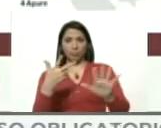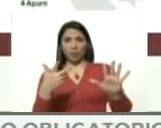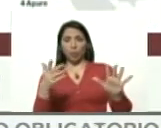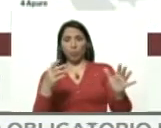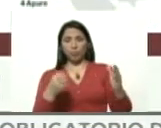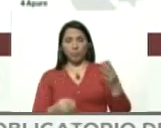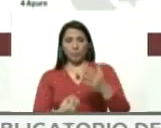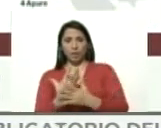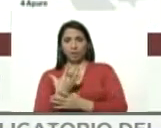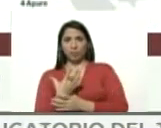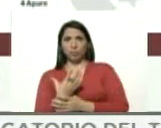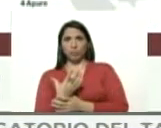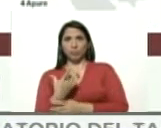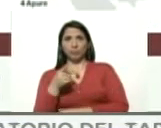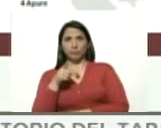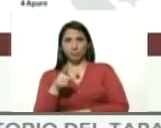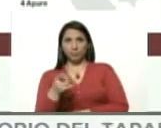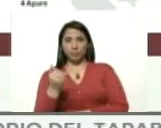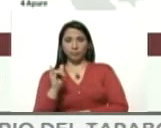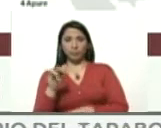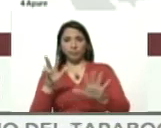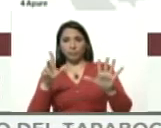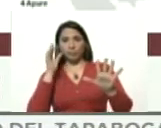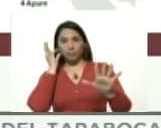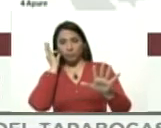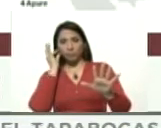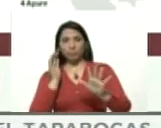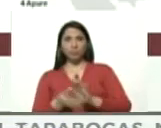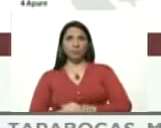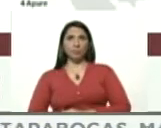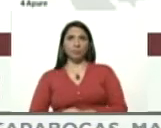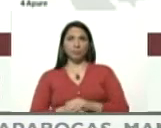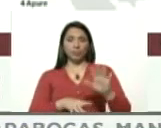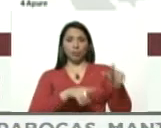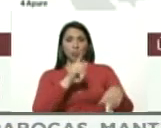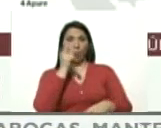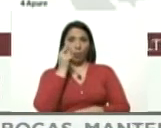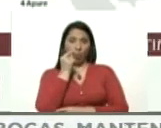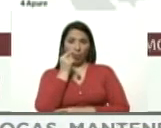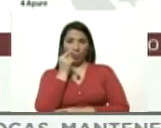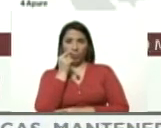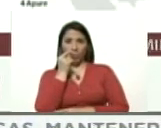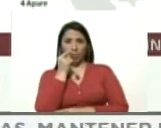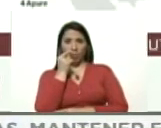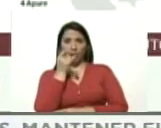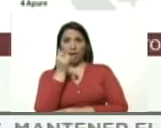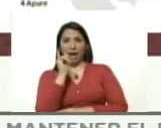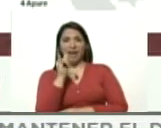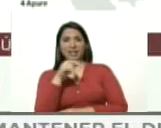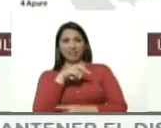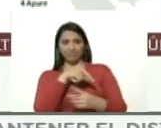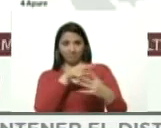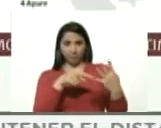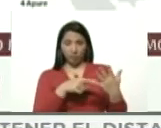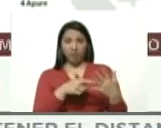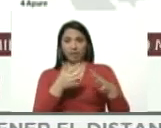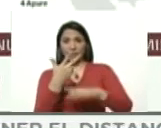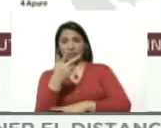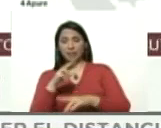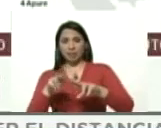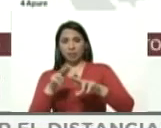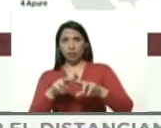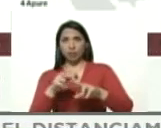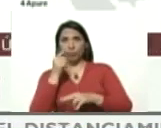mayo. Allí se encuentran 8 mujeres, 11 hombres, de ellos 3 menores de edad.